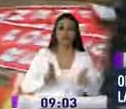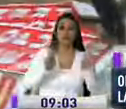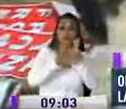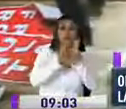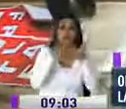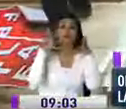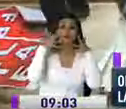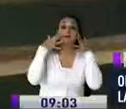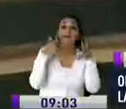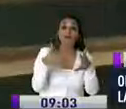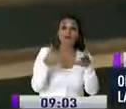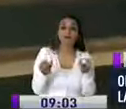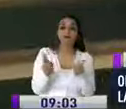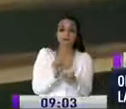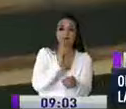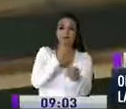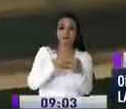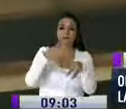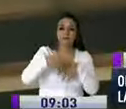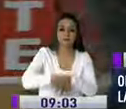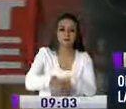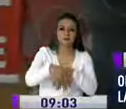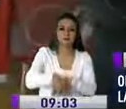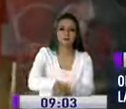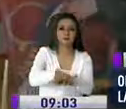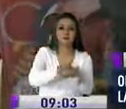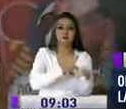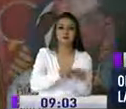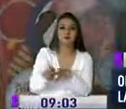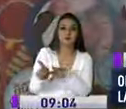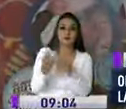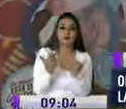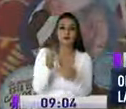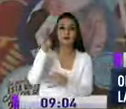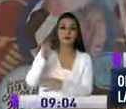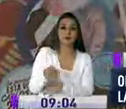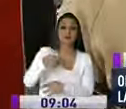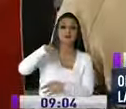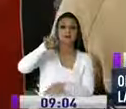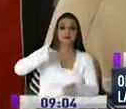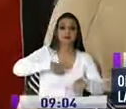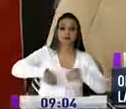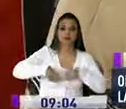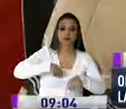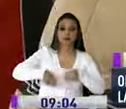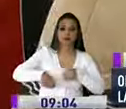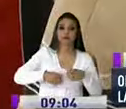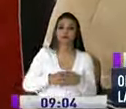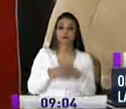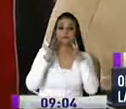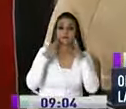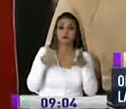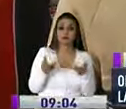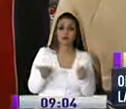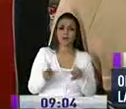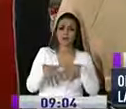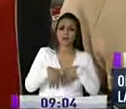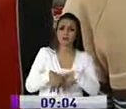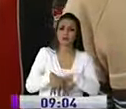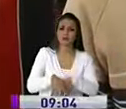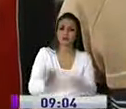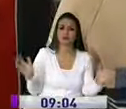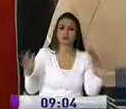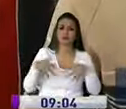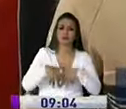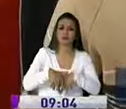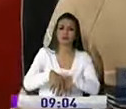Educadores también se unirán a la manifestación programada para este martes 1 de mayo. El magisterio va a acudir de manera masiva